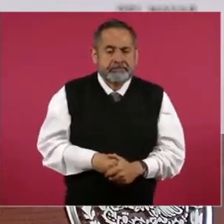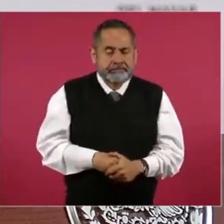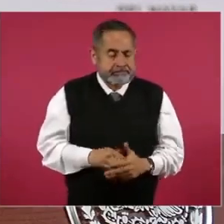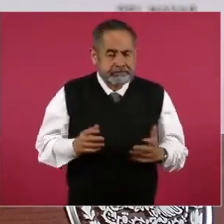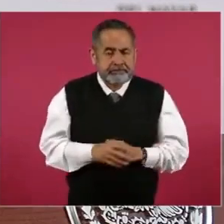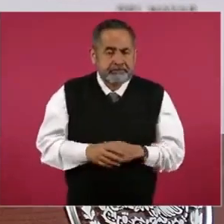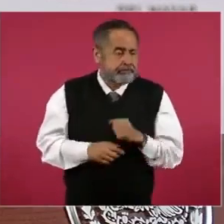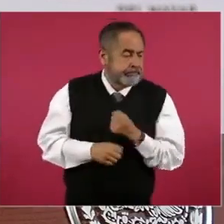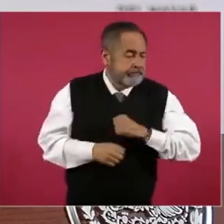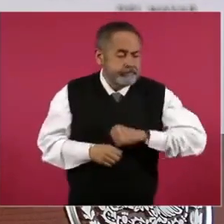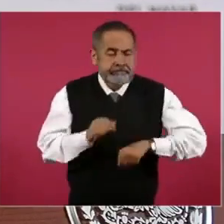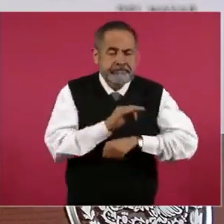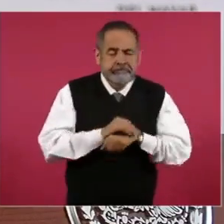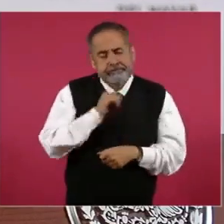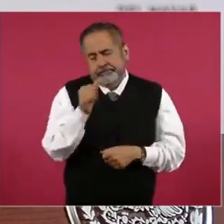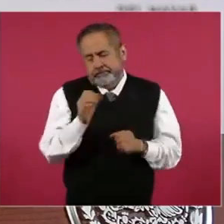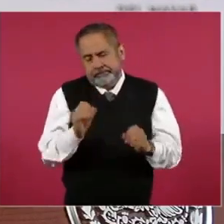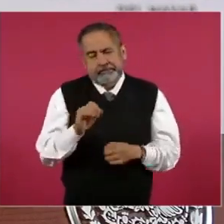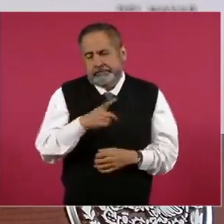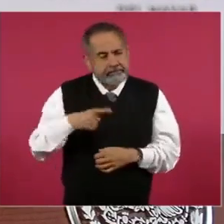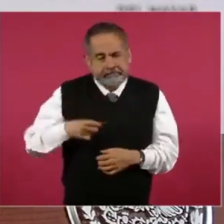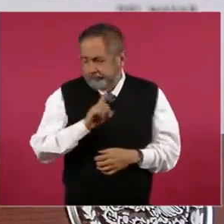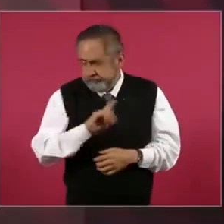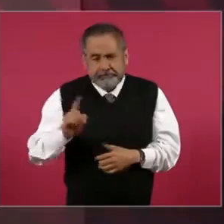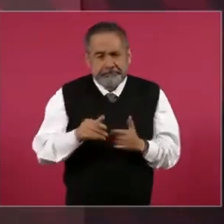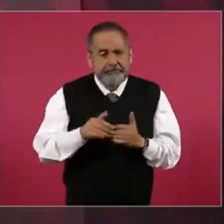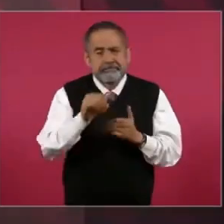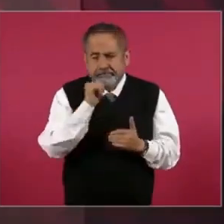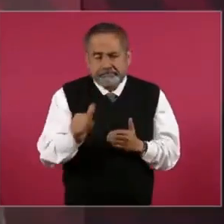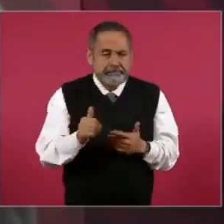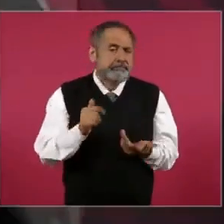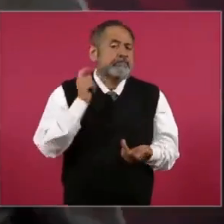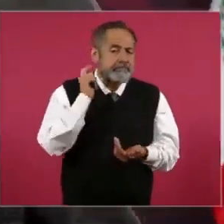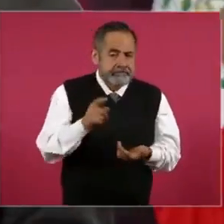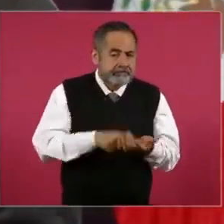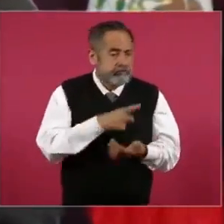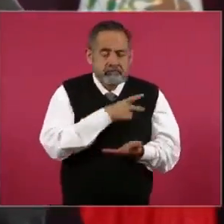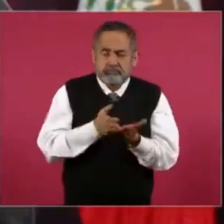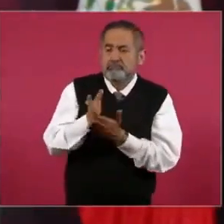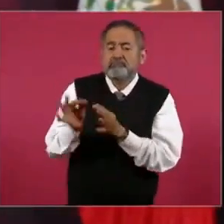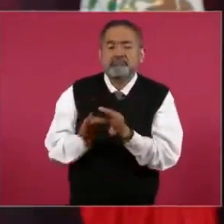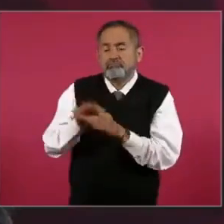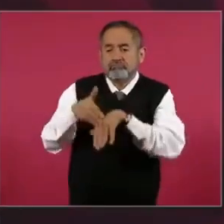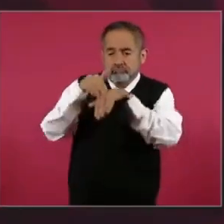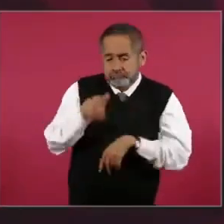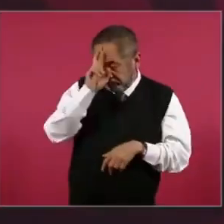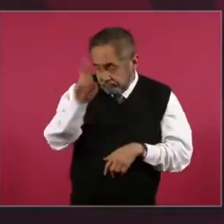No va a haber influyentismo, nada más que tiene que ser leal al pueblo.